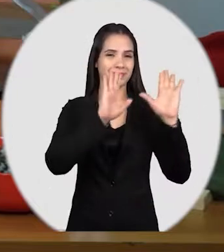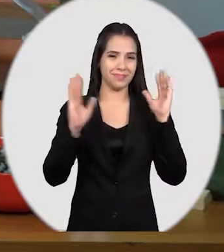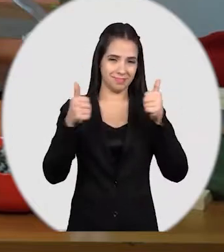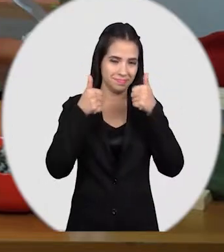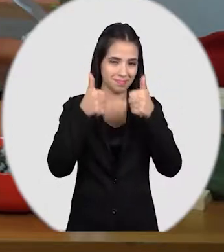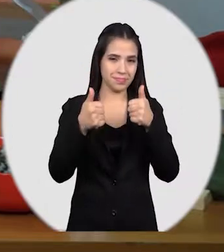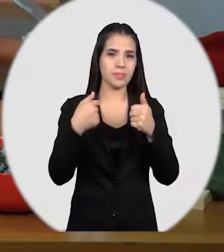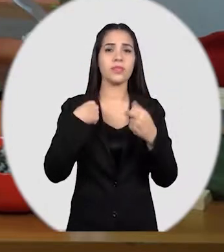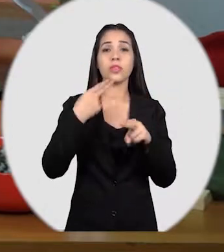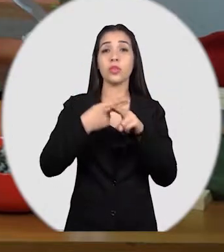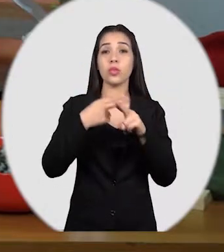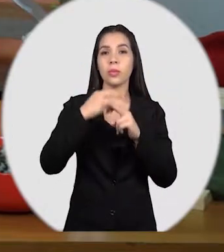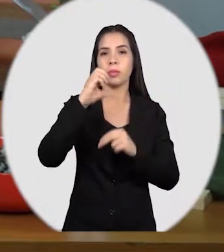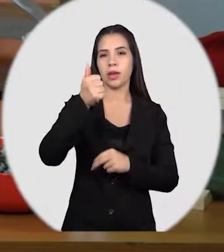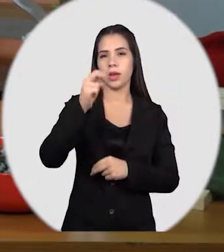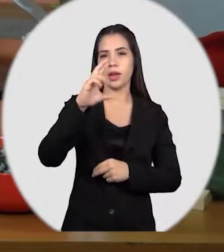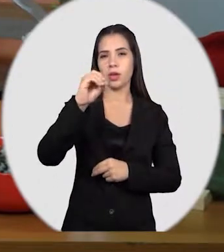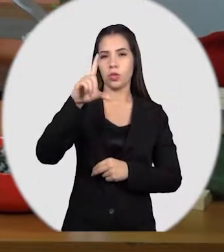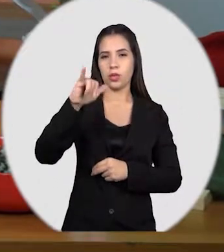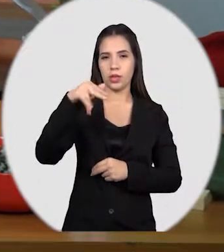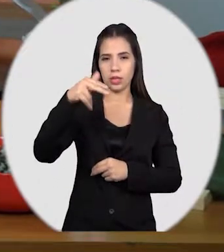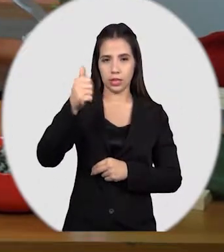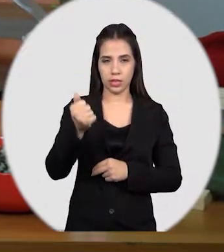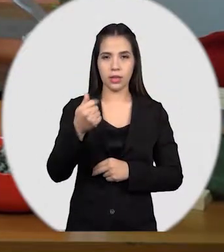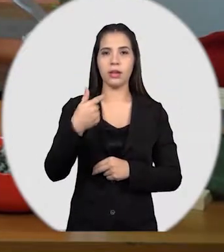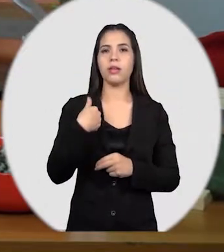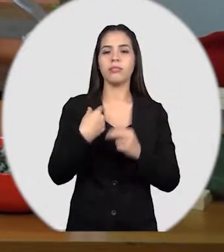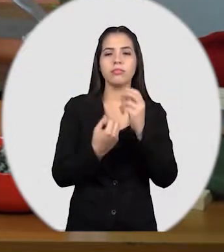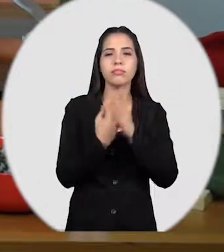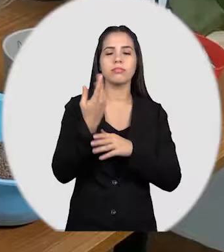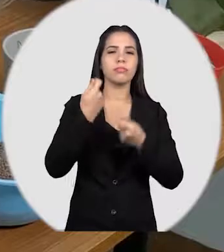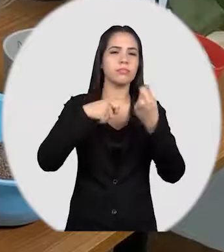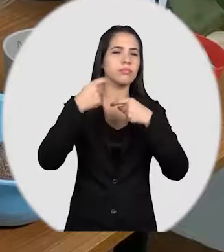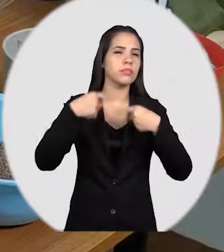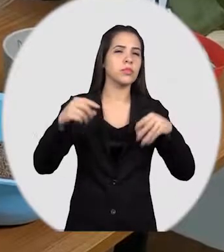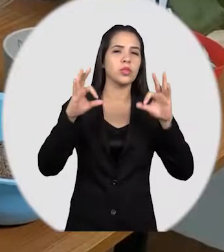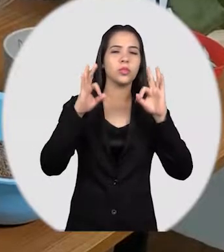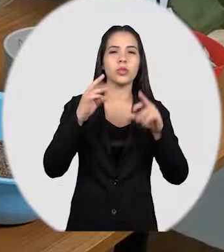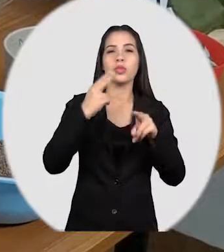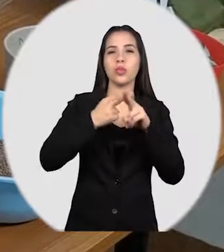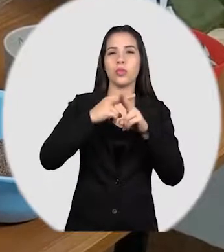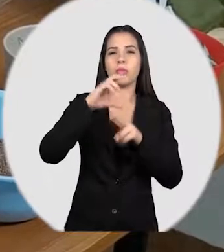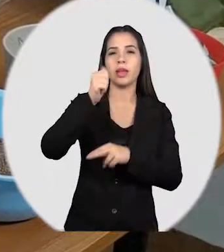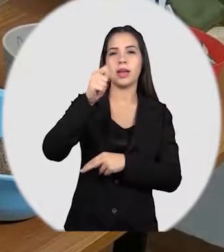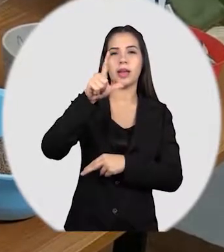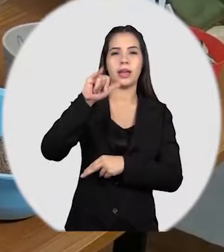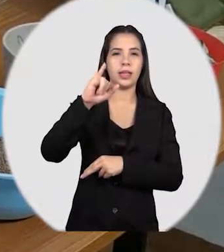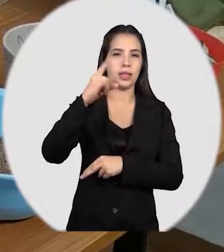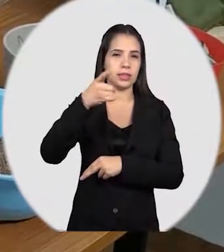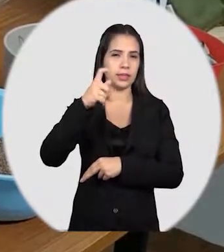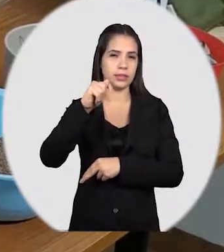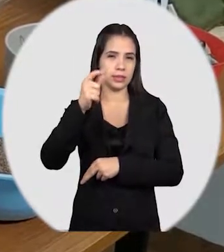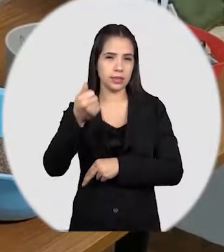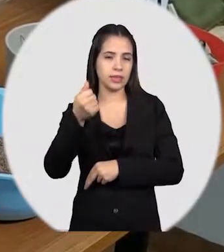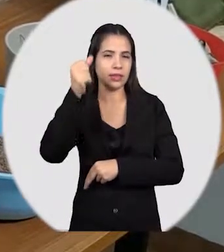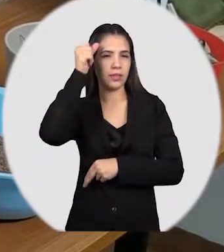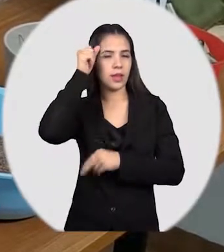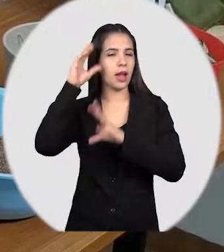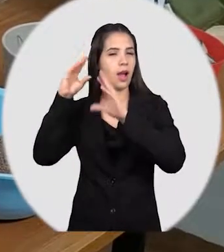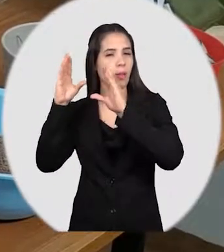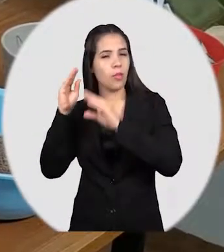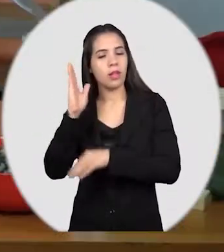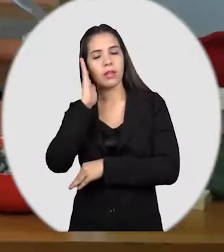Hola a todos, mi nombre es Carolina Sotelo, mi emprendimiento se llama Calixta, almohadas terapéuticas de hierbas y